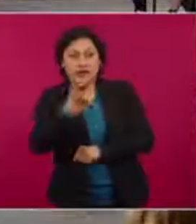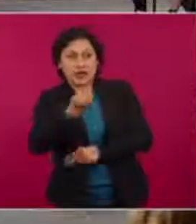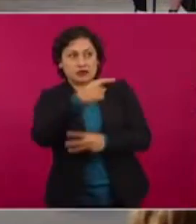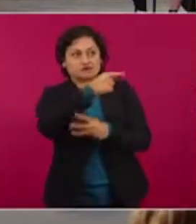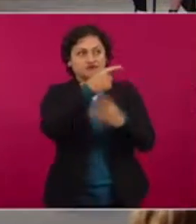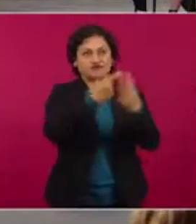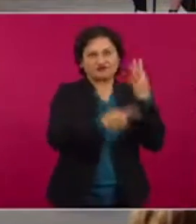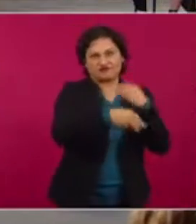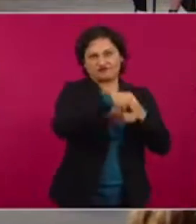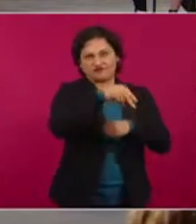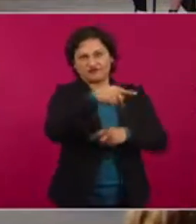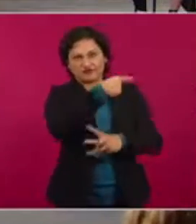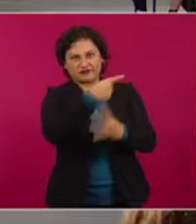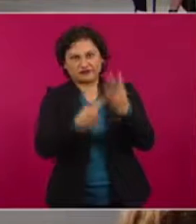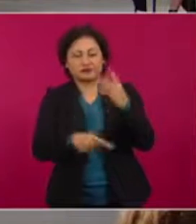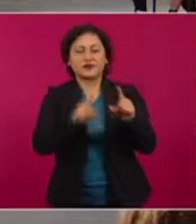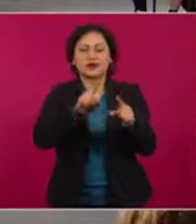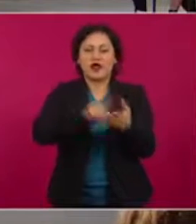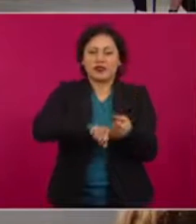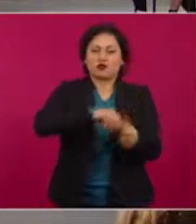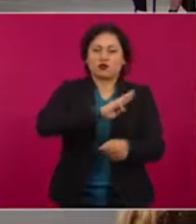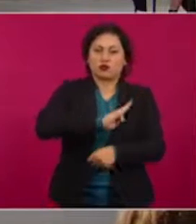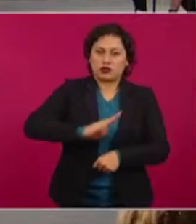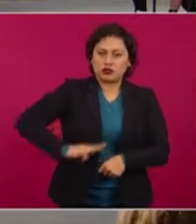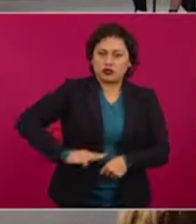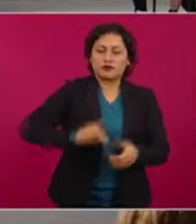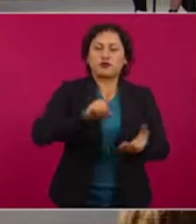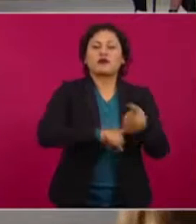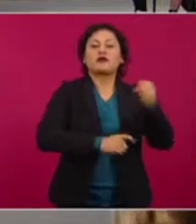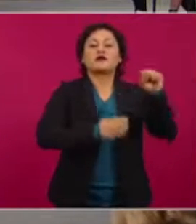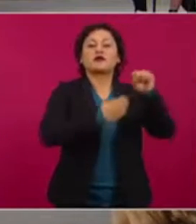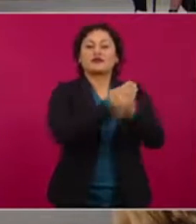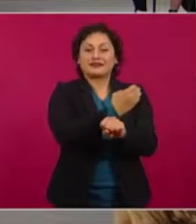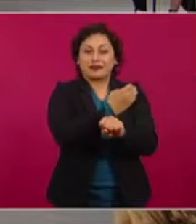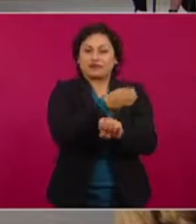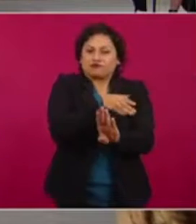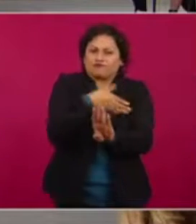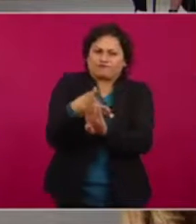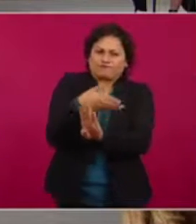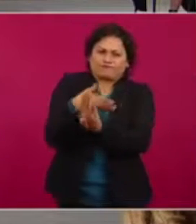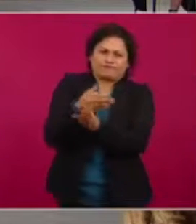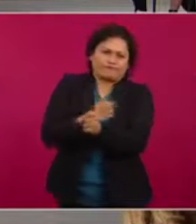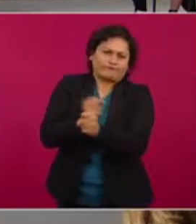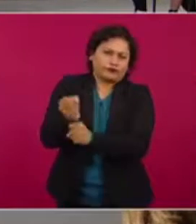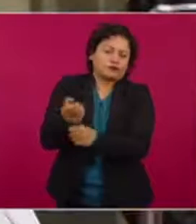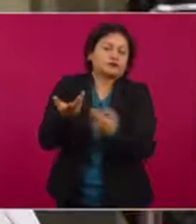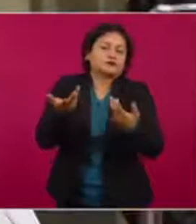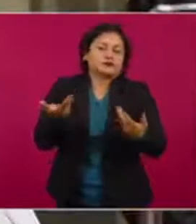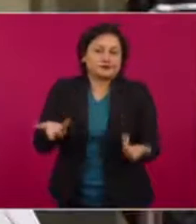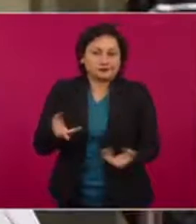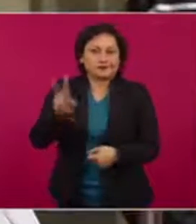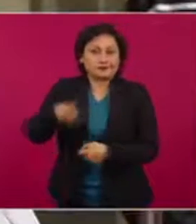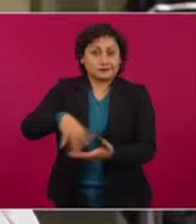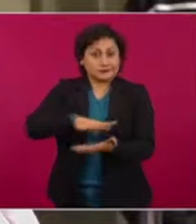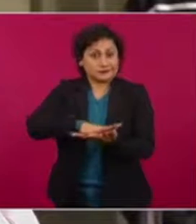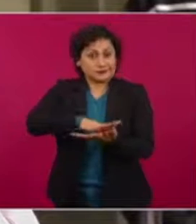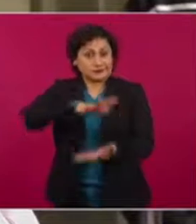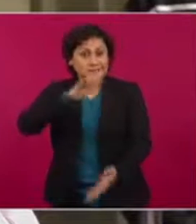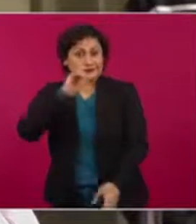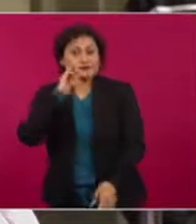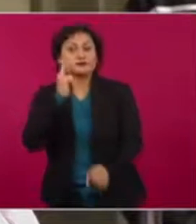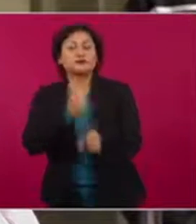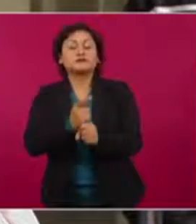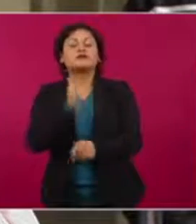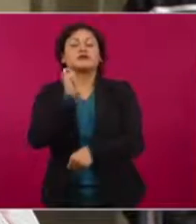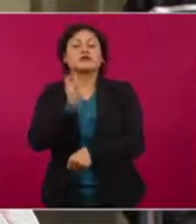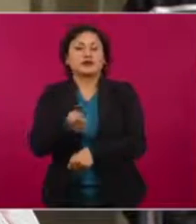de los municipios y de los estados esas agresiones y el gran porcentaje de esas